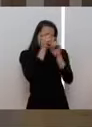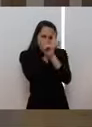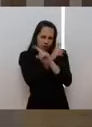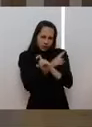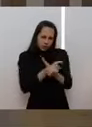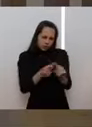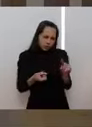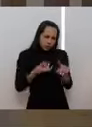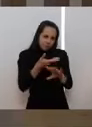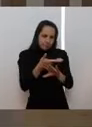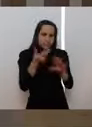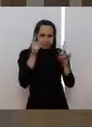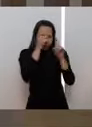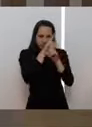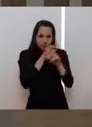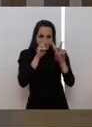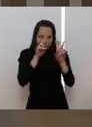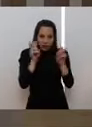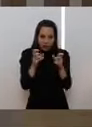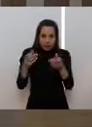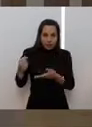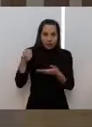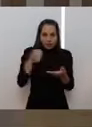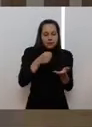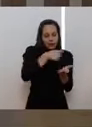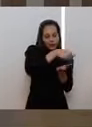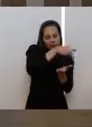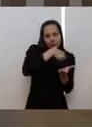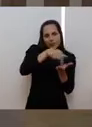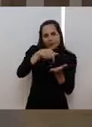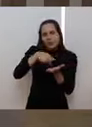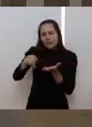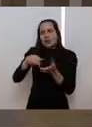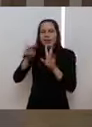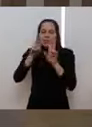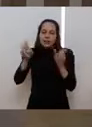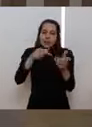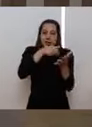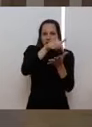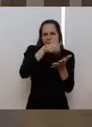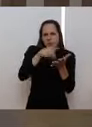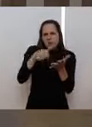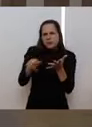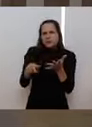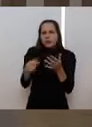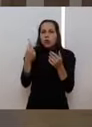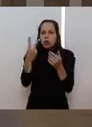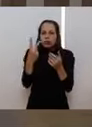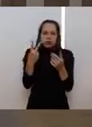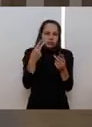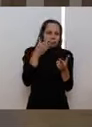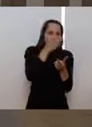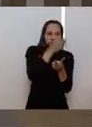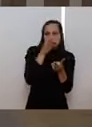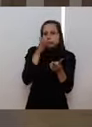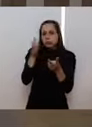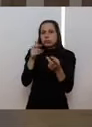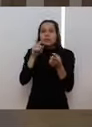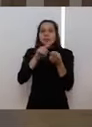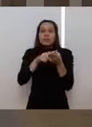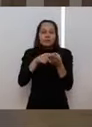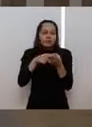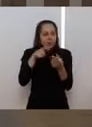esta inversión todos las eficiencias que se logren desde el aspecto meramente financiero tienen dos destinos específicos uno es la inversión